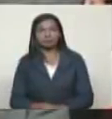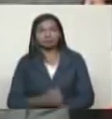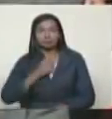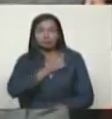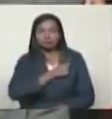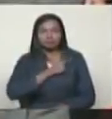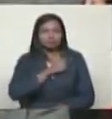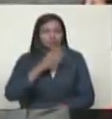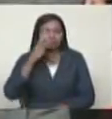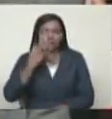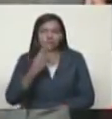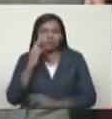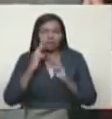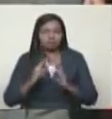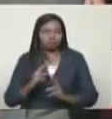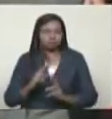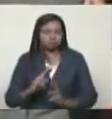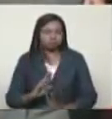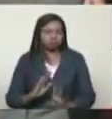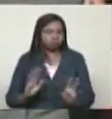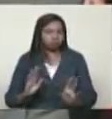Lamentable el resultado.